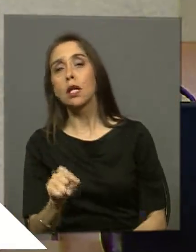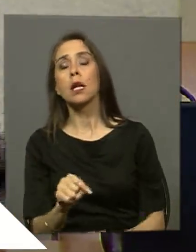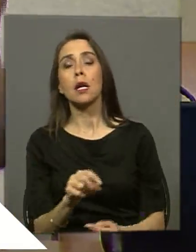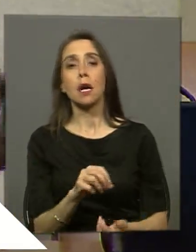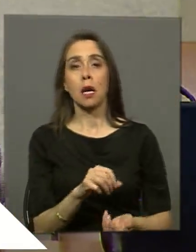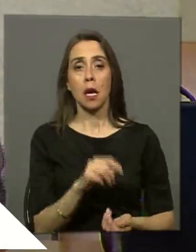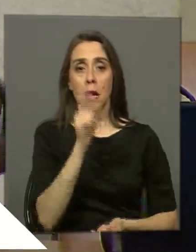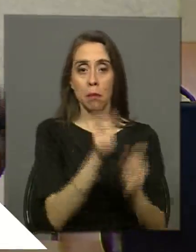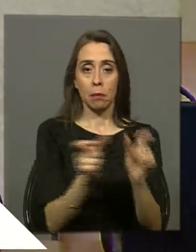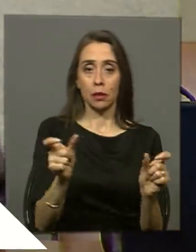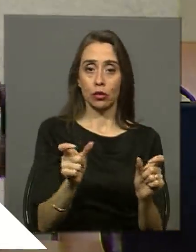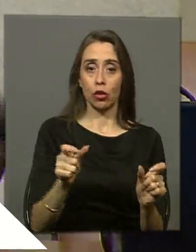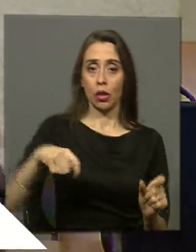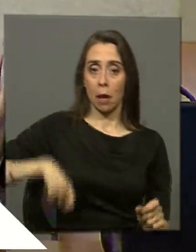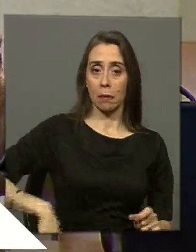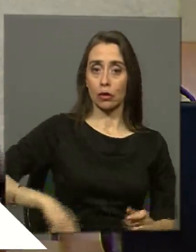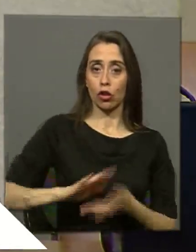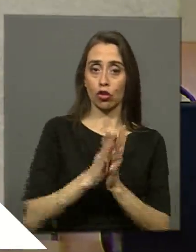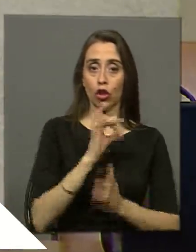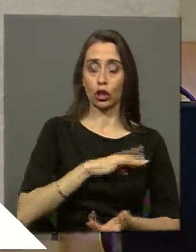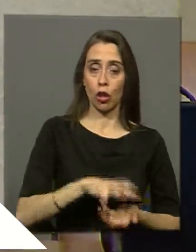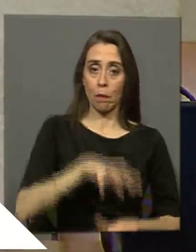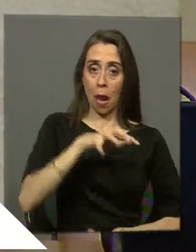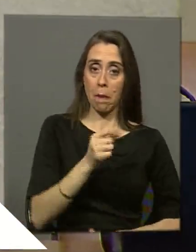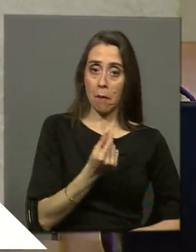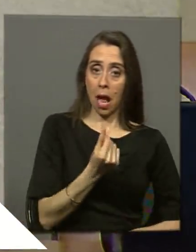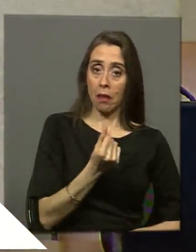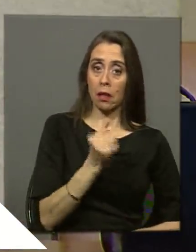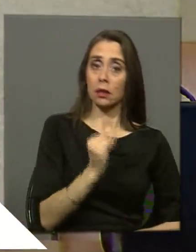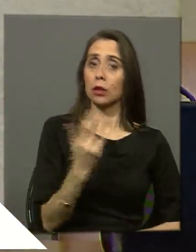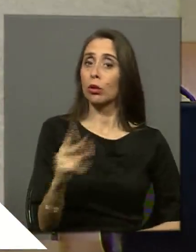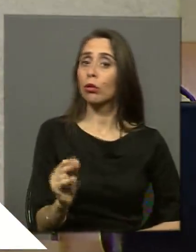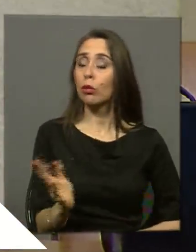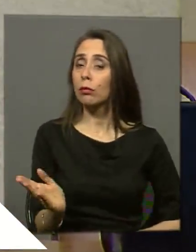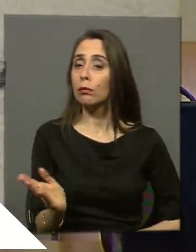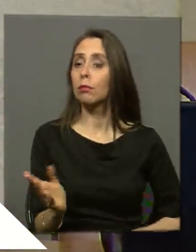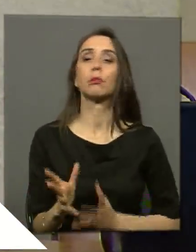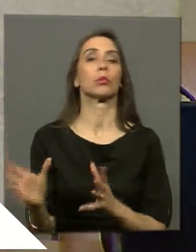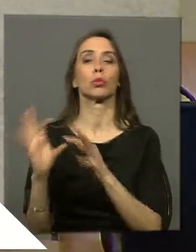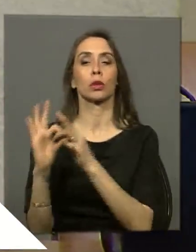en las pensiones de todos los chilenos y chilenas eso presidente muchas gracias